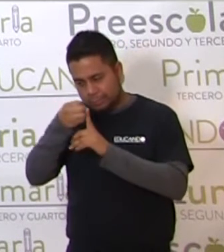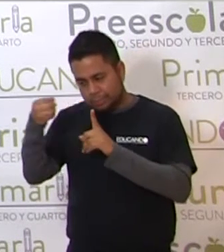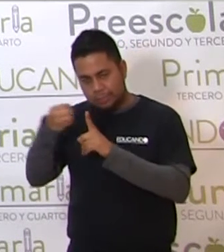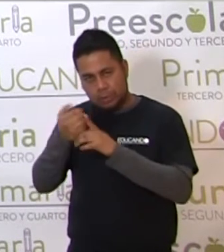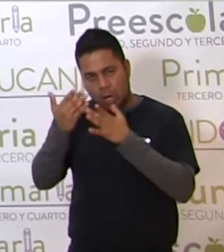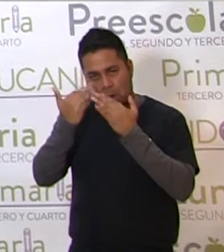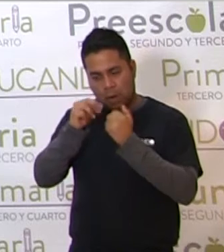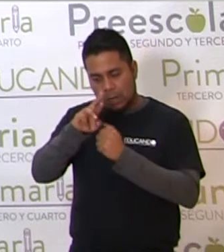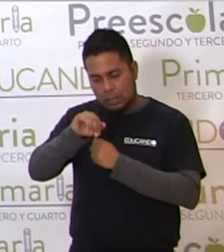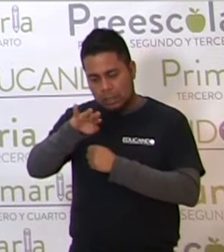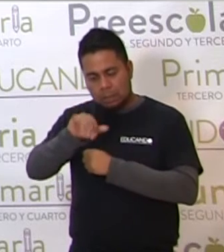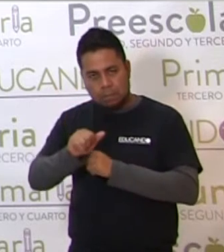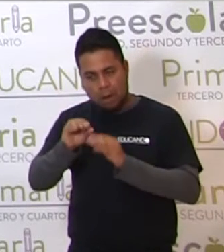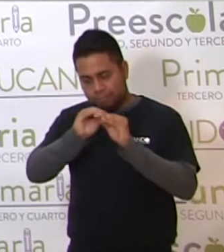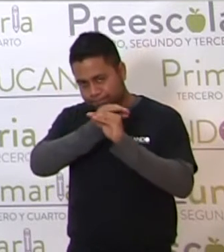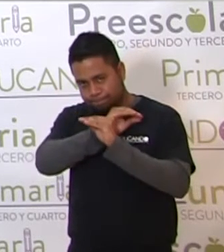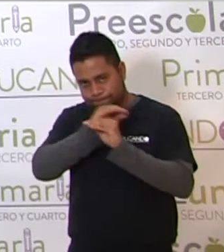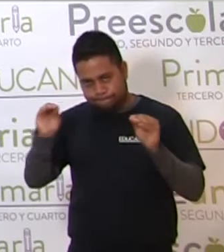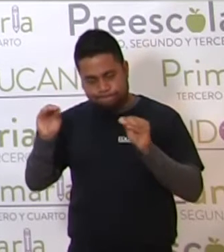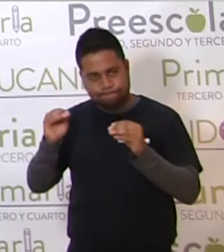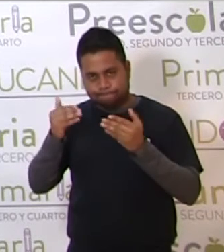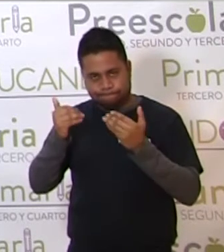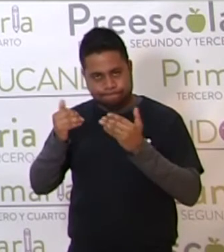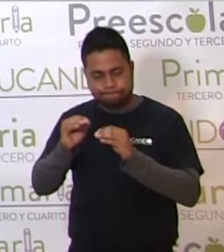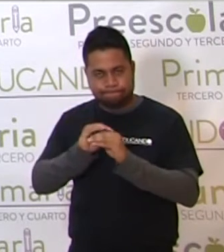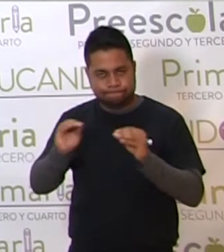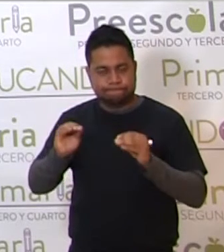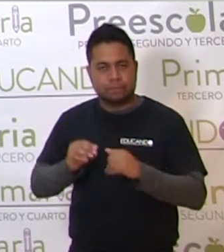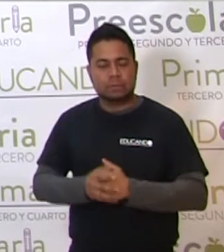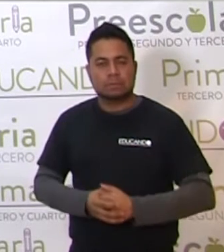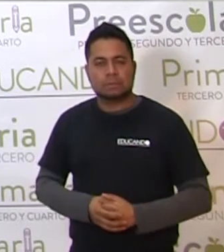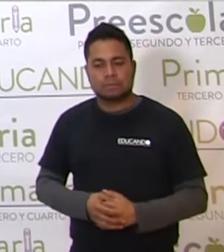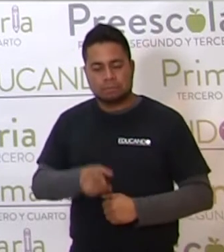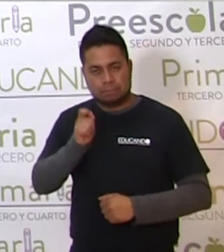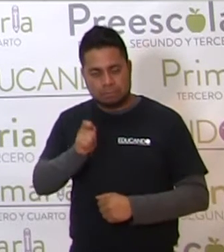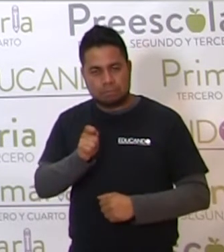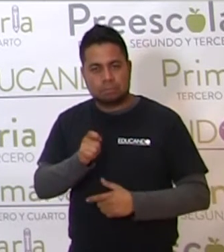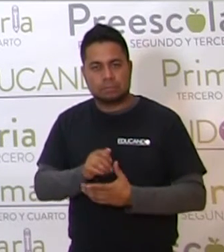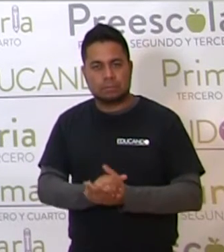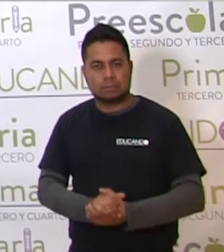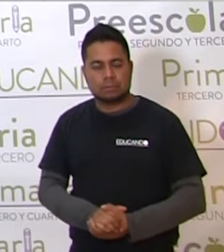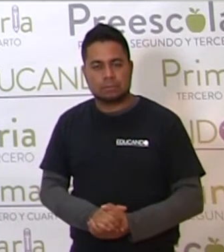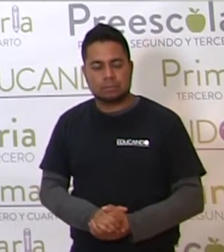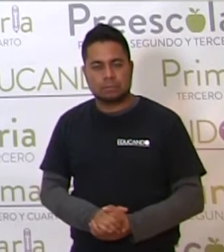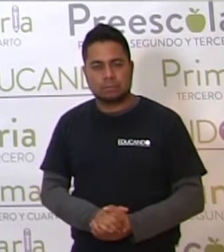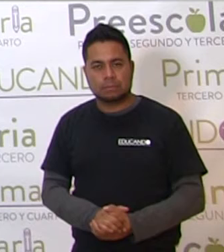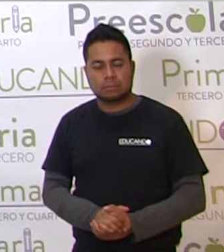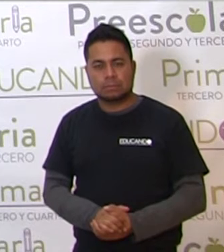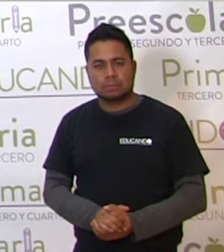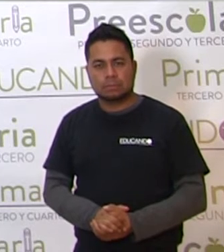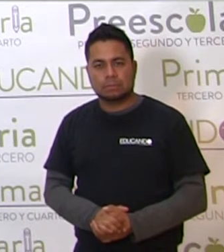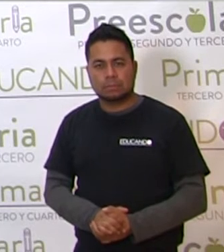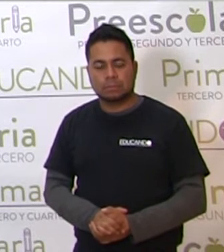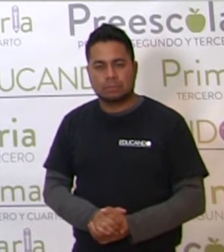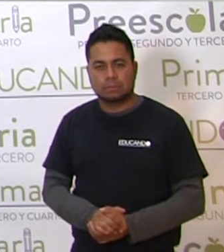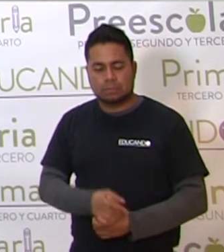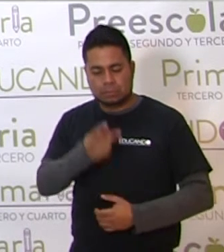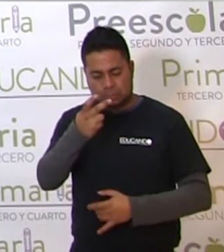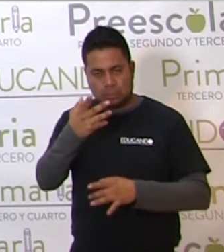van a tener rima o que no van a estar identificados dentro de la misma les vamos a llamar